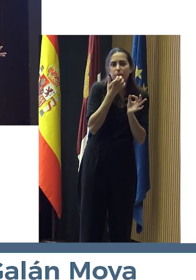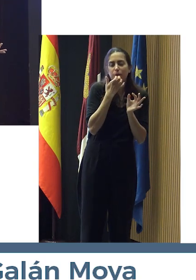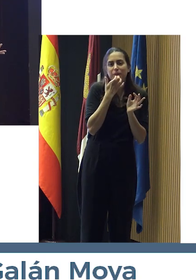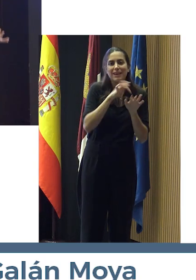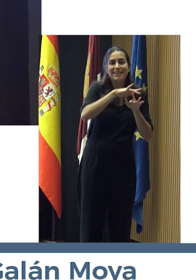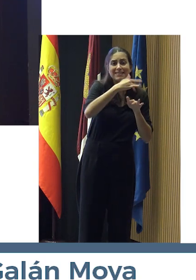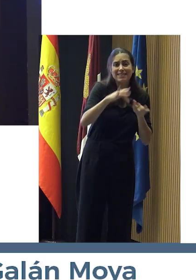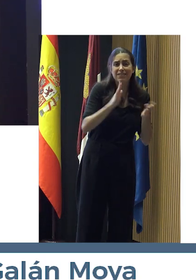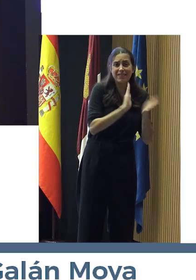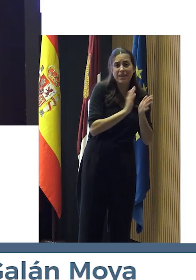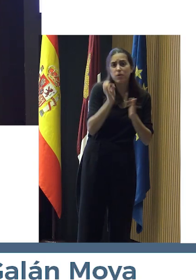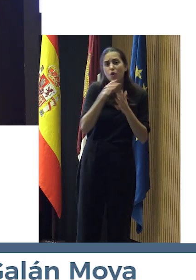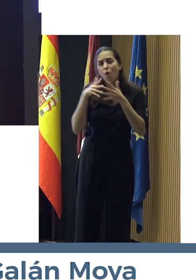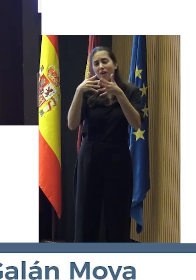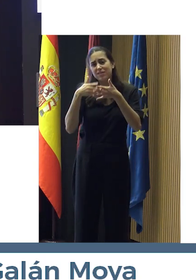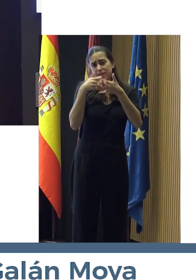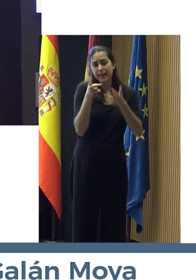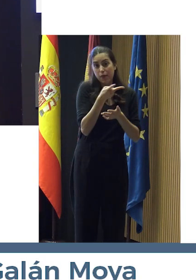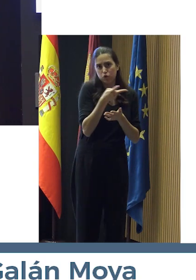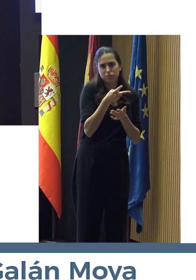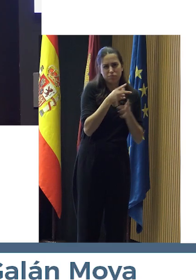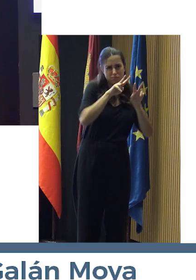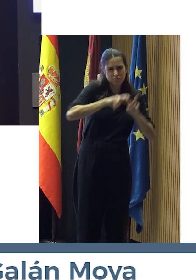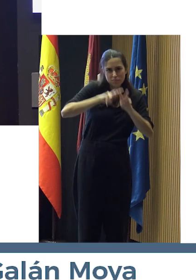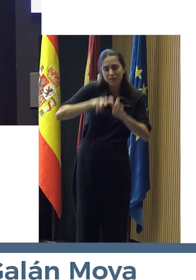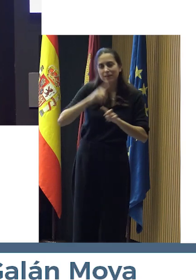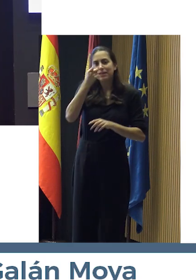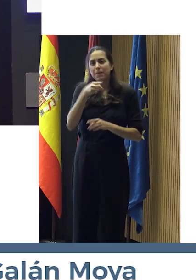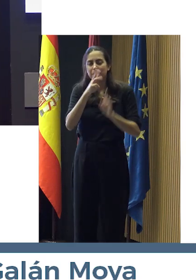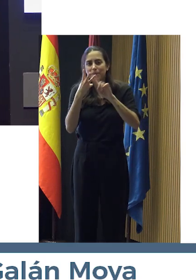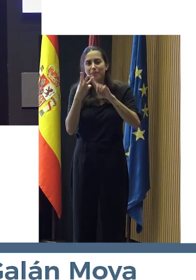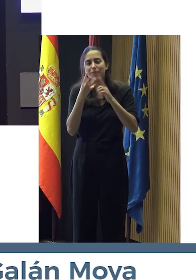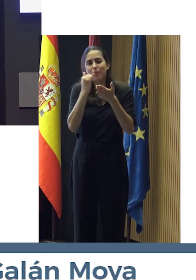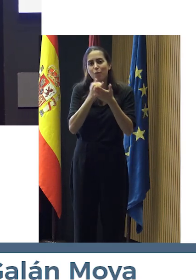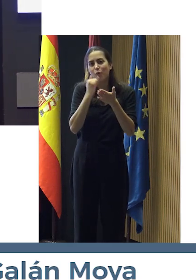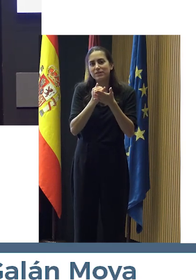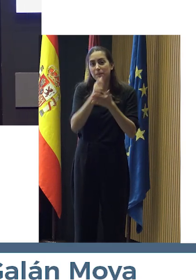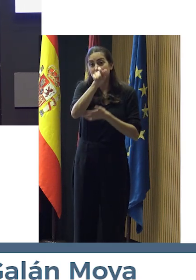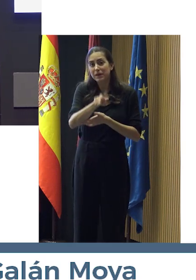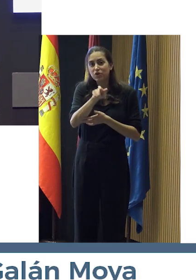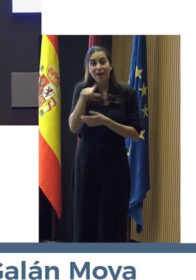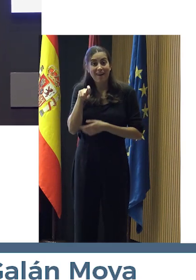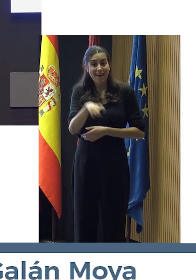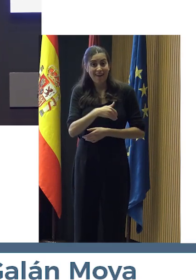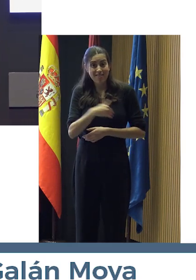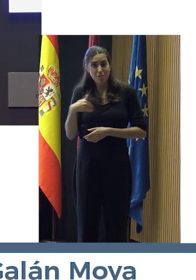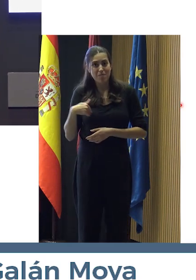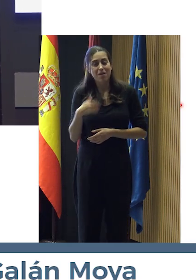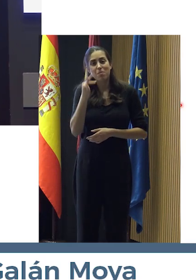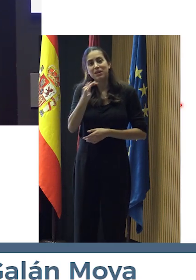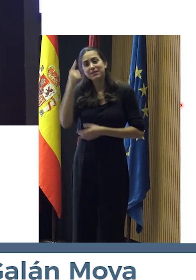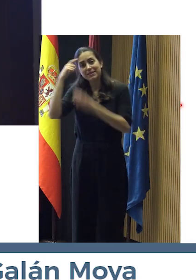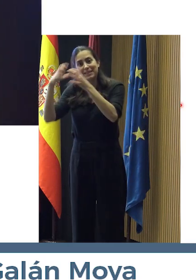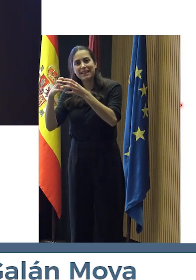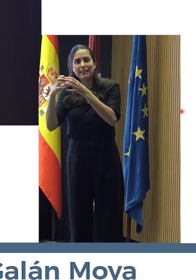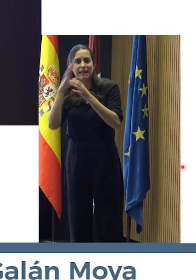al tratamiento o resistentes, y también usamos muestras directamente derivadas de pacientes de cáncer de mama y de tumores